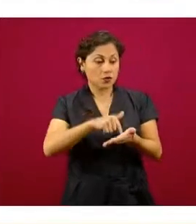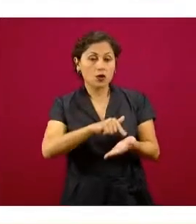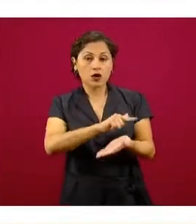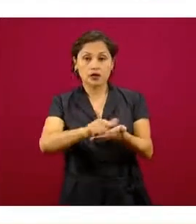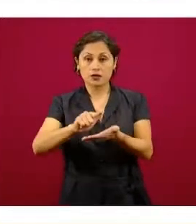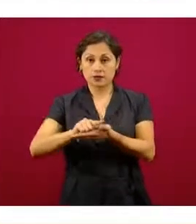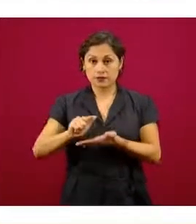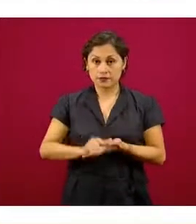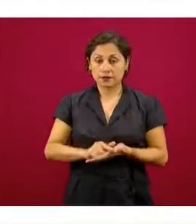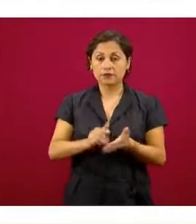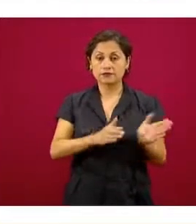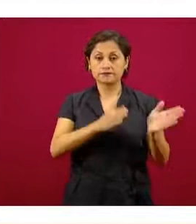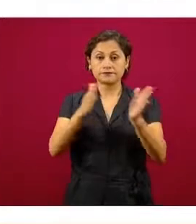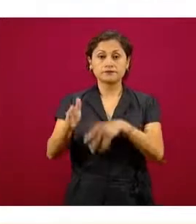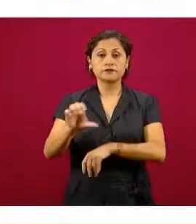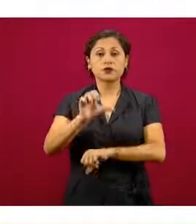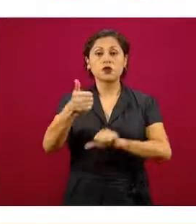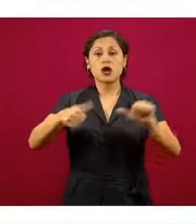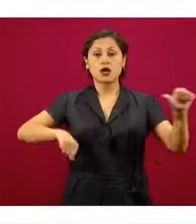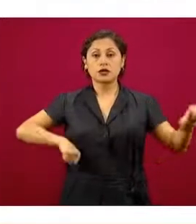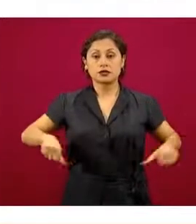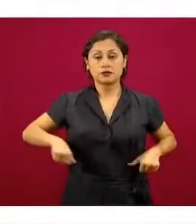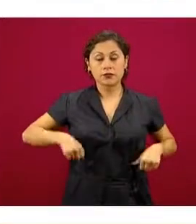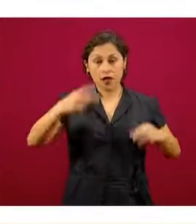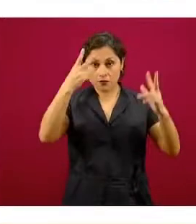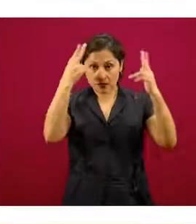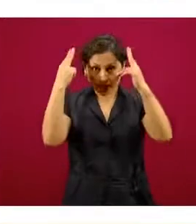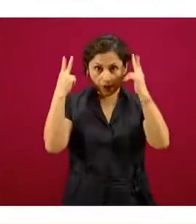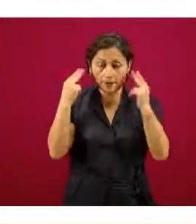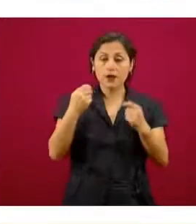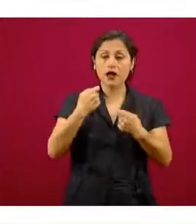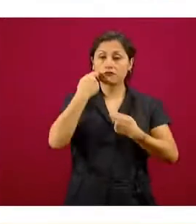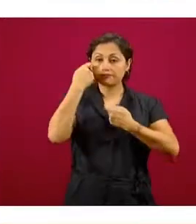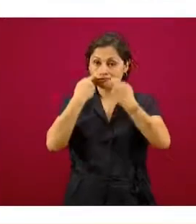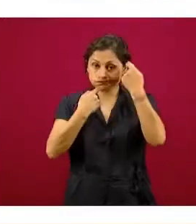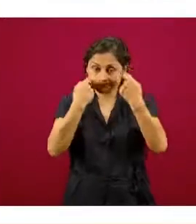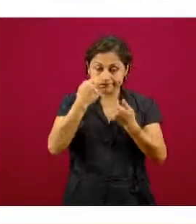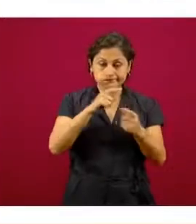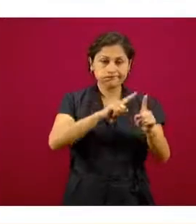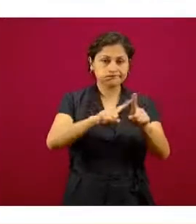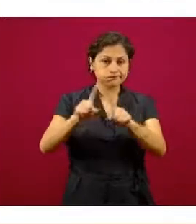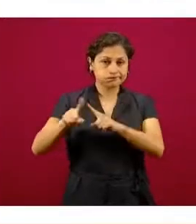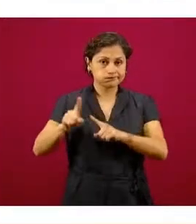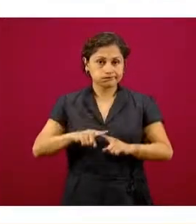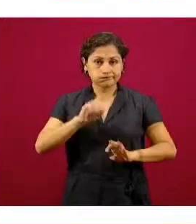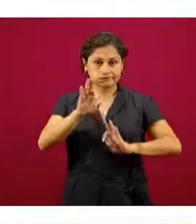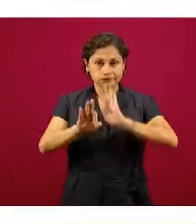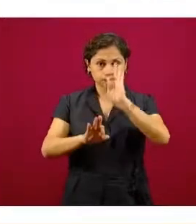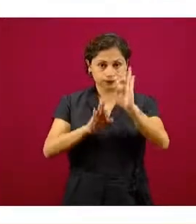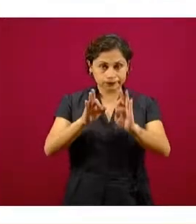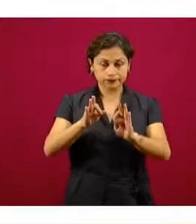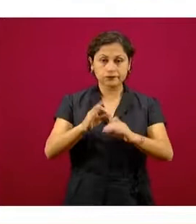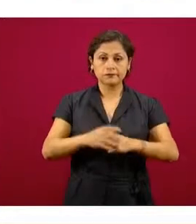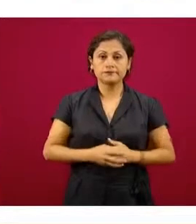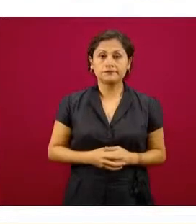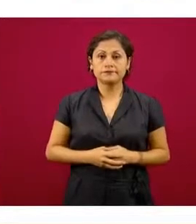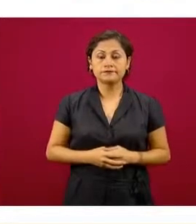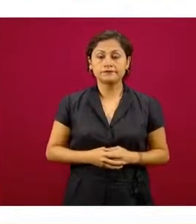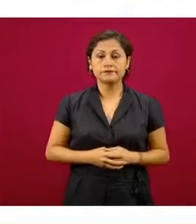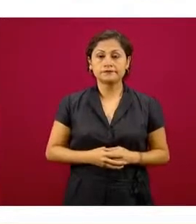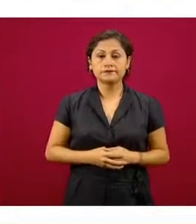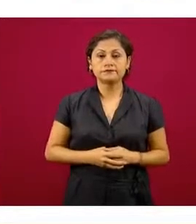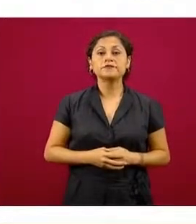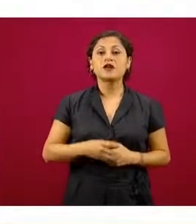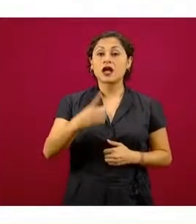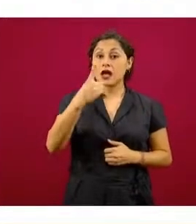las peluquerías, las estéticas, los servicios de corte de cabello, barberías, etcétera, en rojo